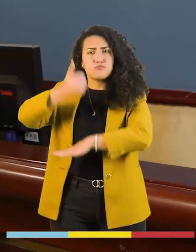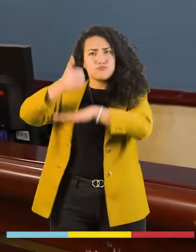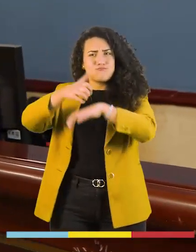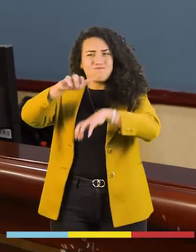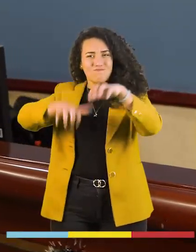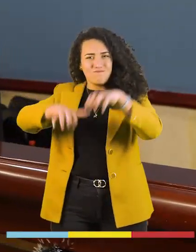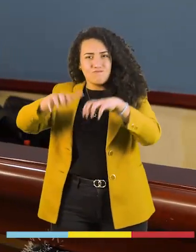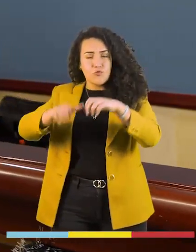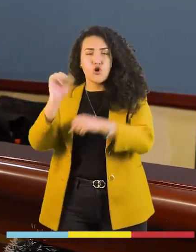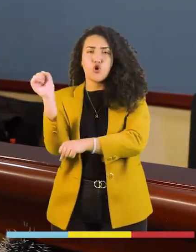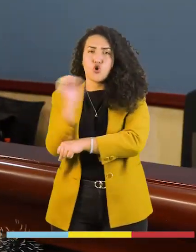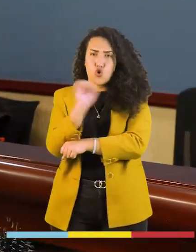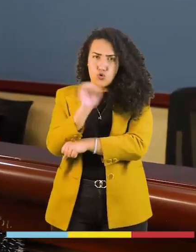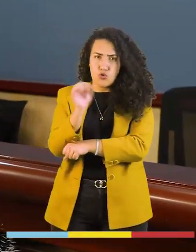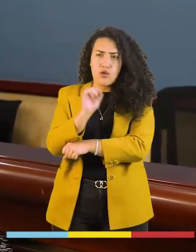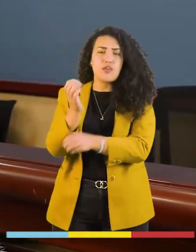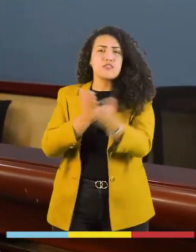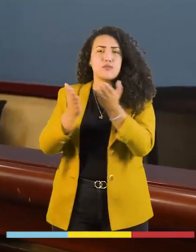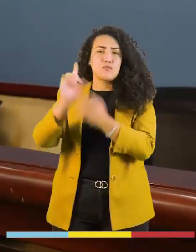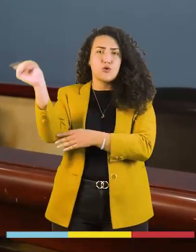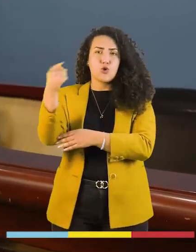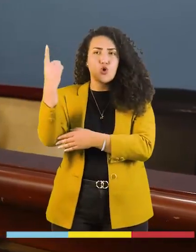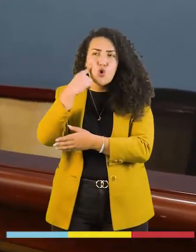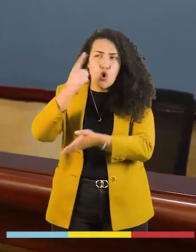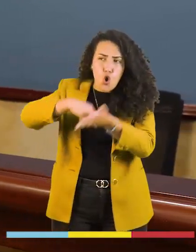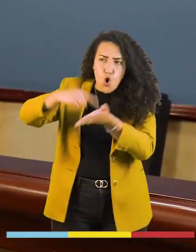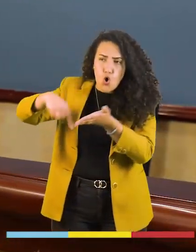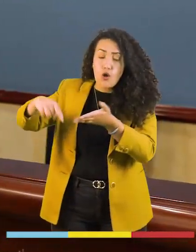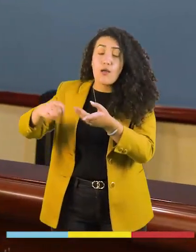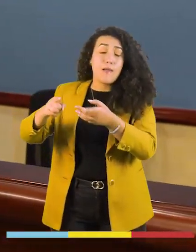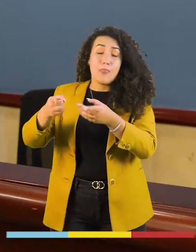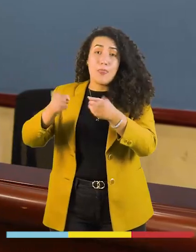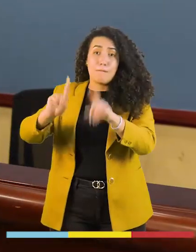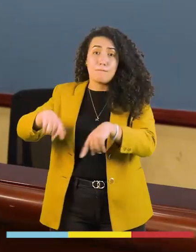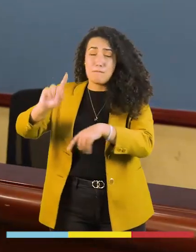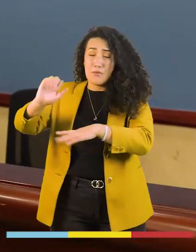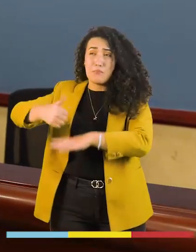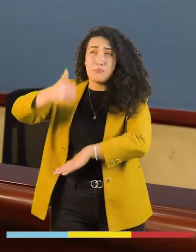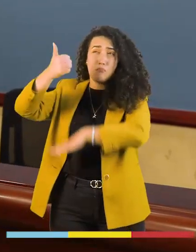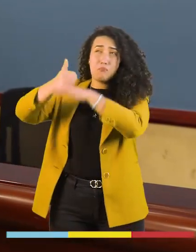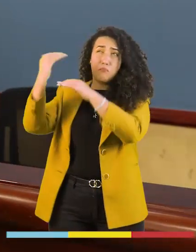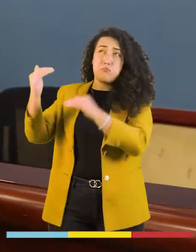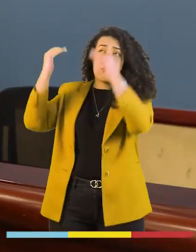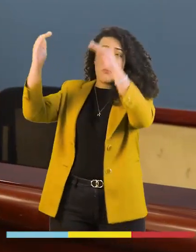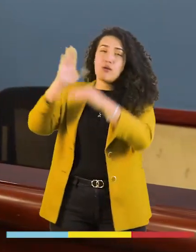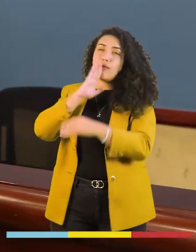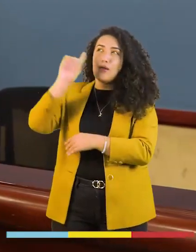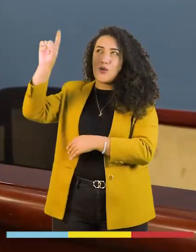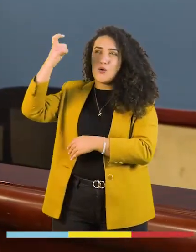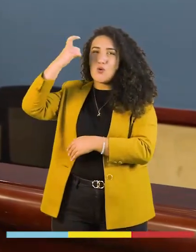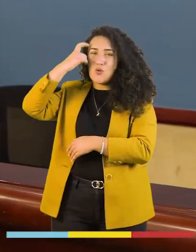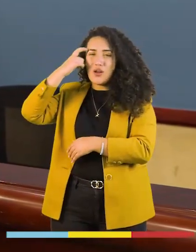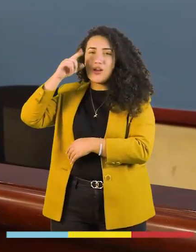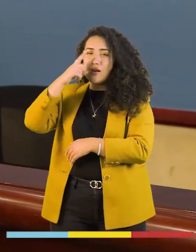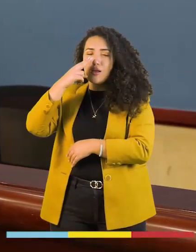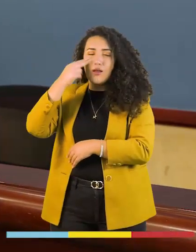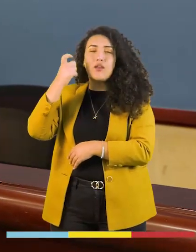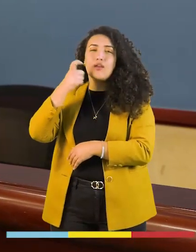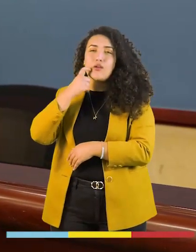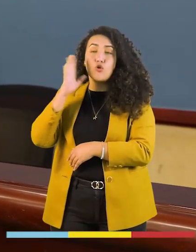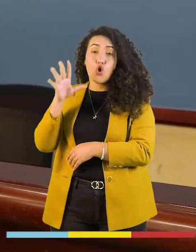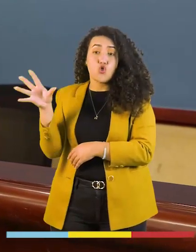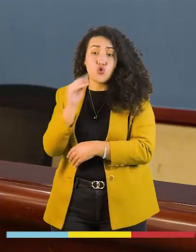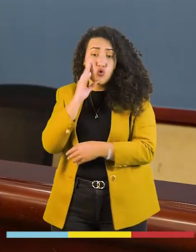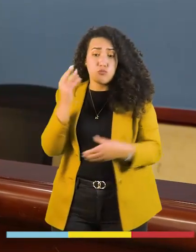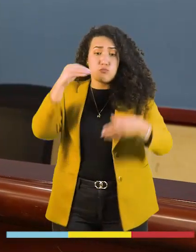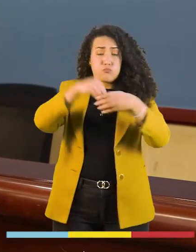de gabinete, secretarias, conductores, servicios generales, contratistas y, por supuesto, la cabeza de nuestro hogar, nuestro